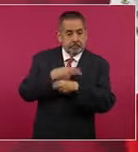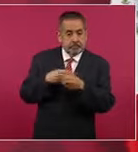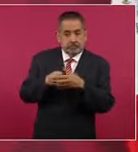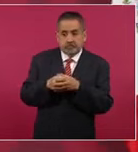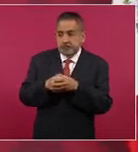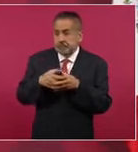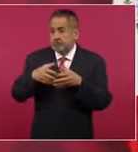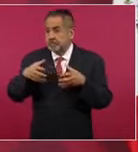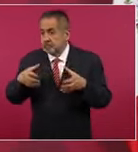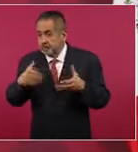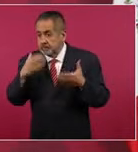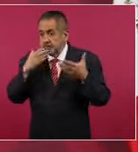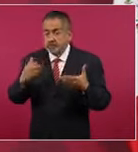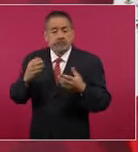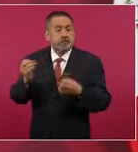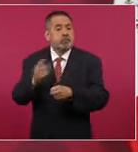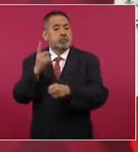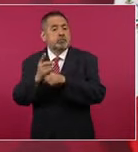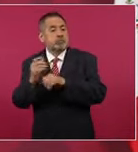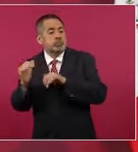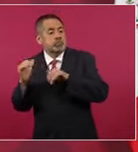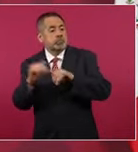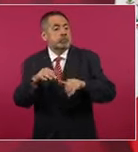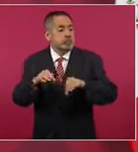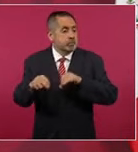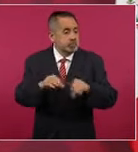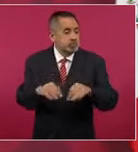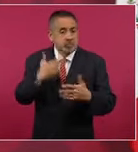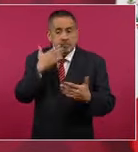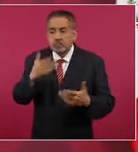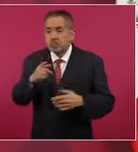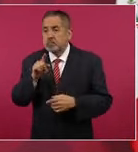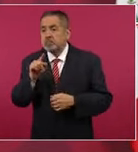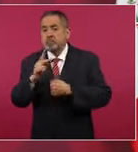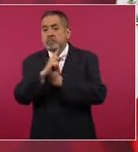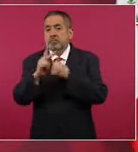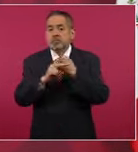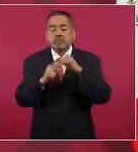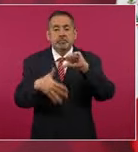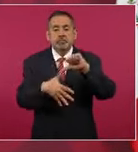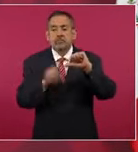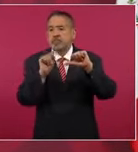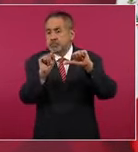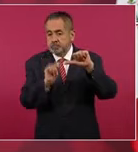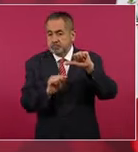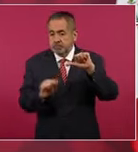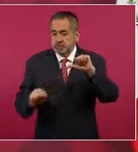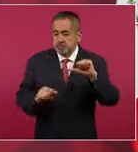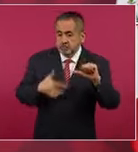hay oportunidades de trabajo, si hay bienestar en los países de América Latina, del Caribe,